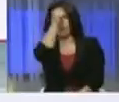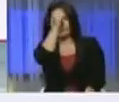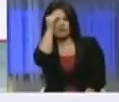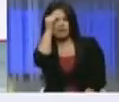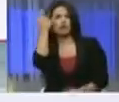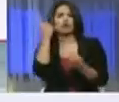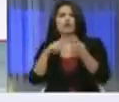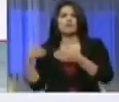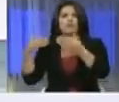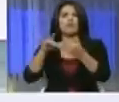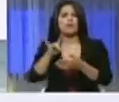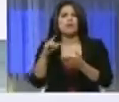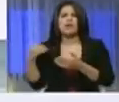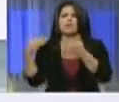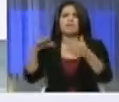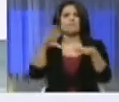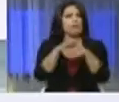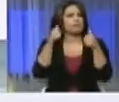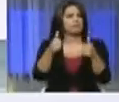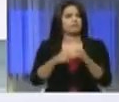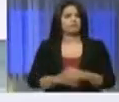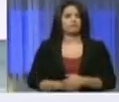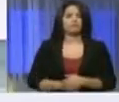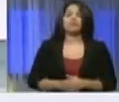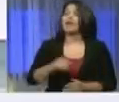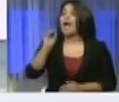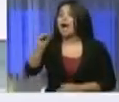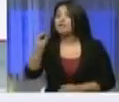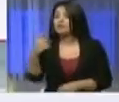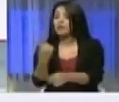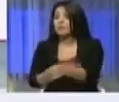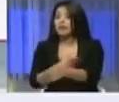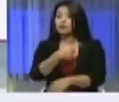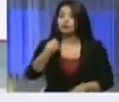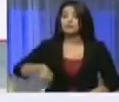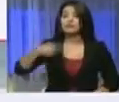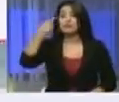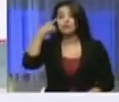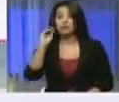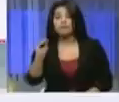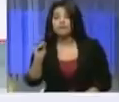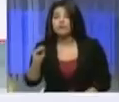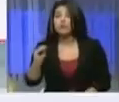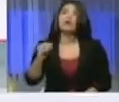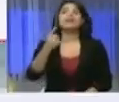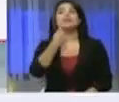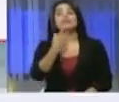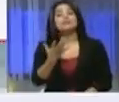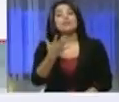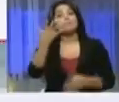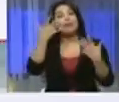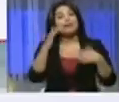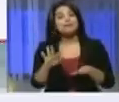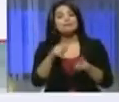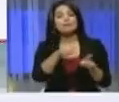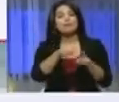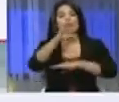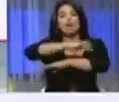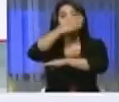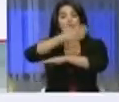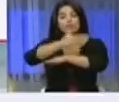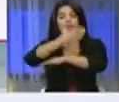viva. Dicen hermanos chinos, hermanas chinas, que la frontera de ese paso